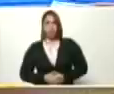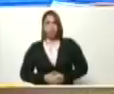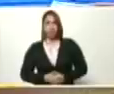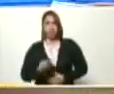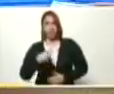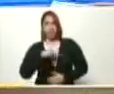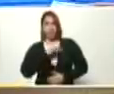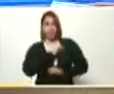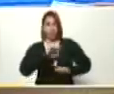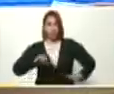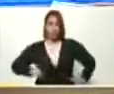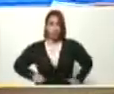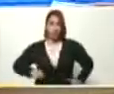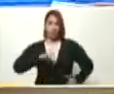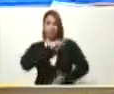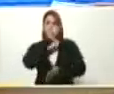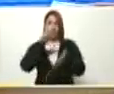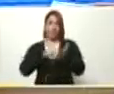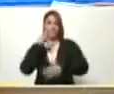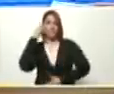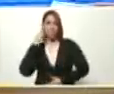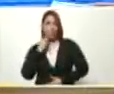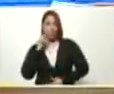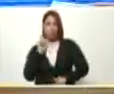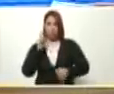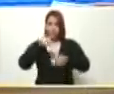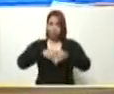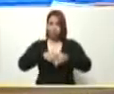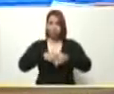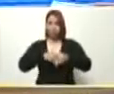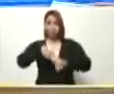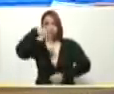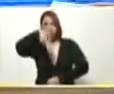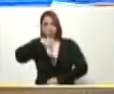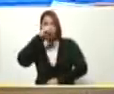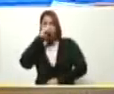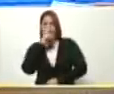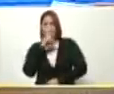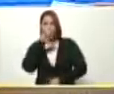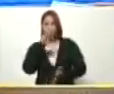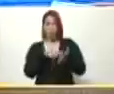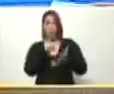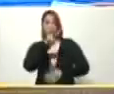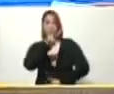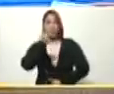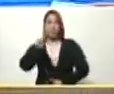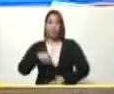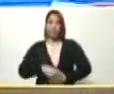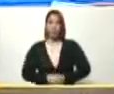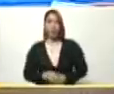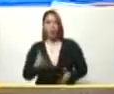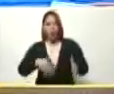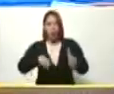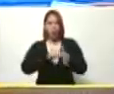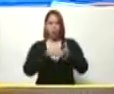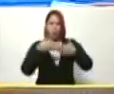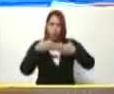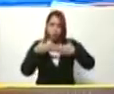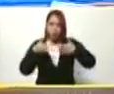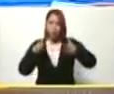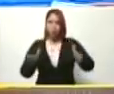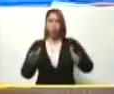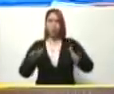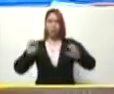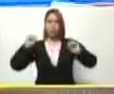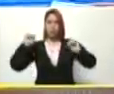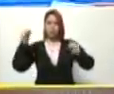nuestra Fuerza Armada Nacional Bolivariana, que este año 2021 han vuelto a garantizar el